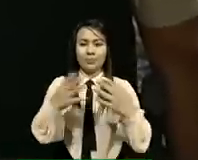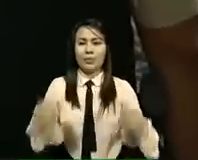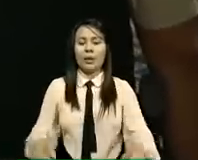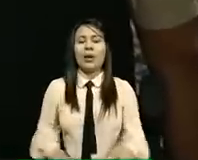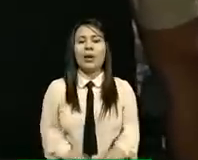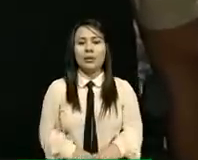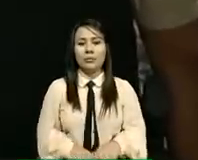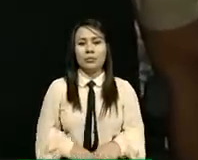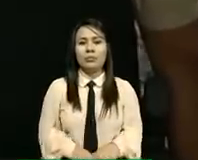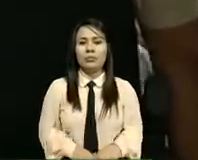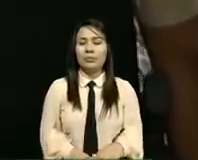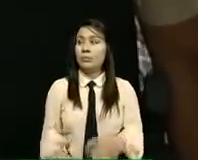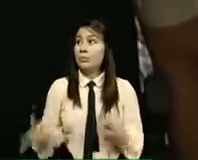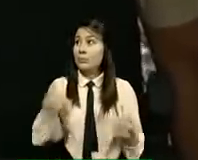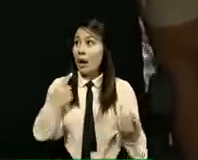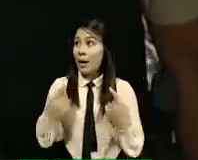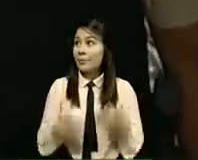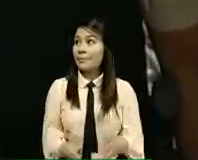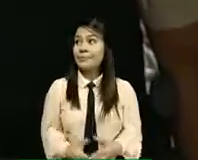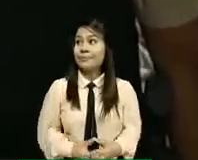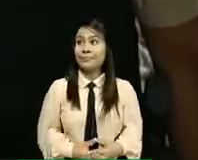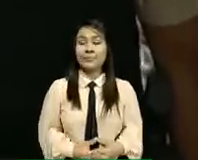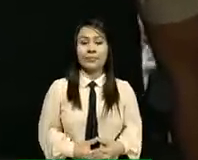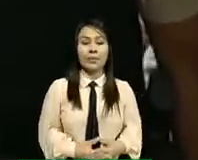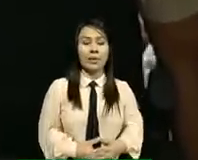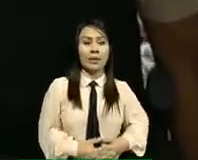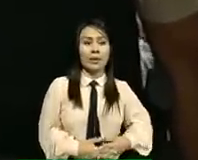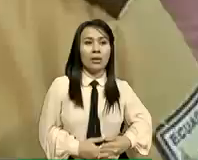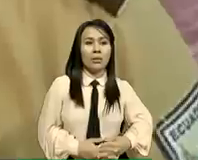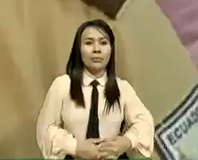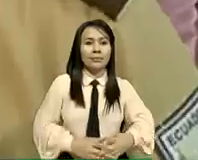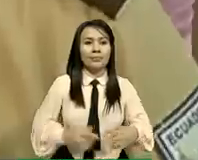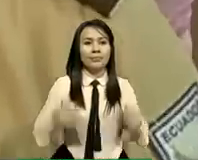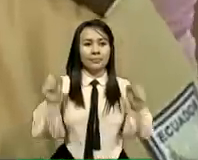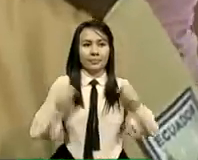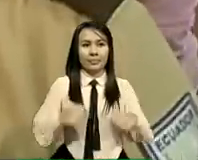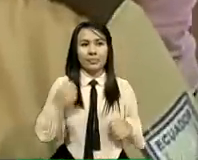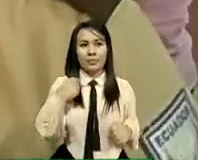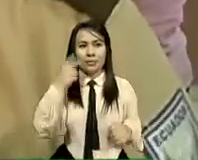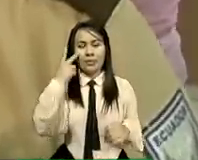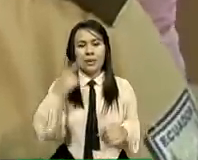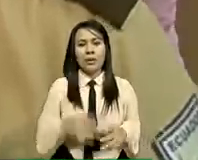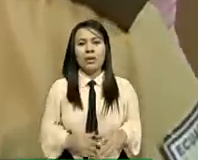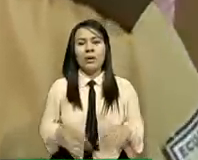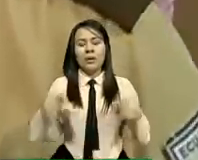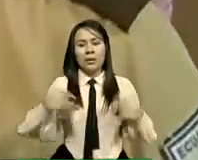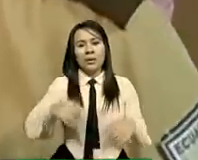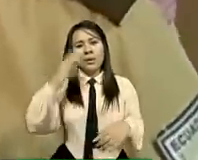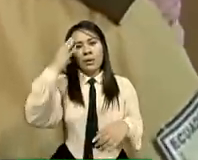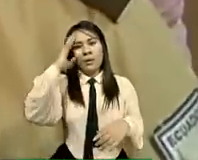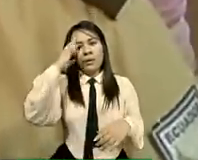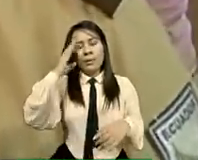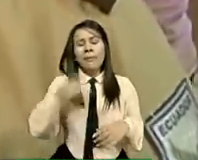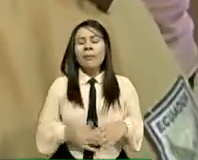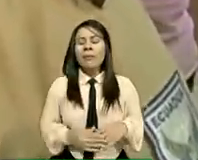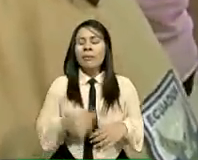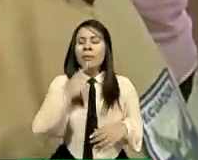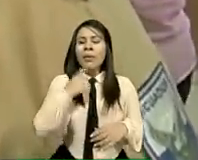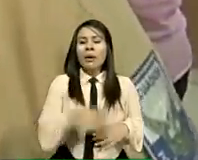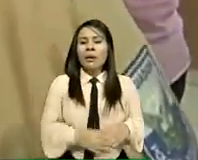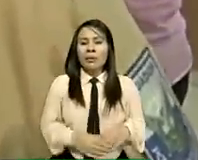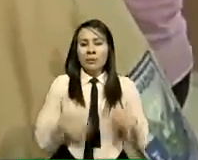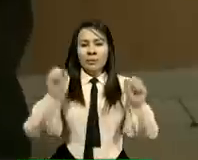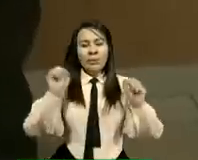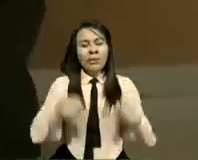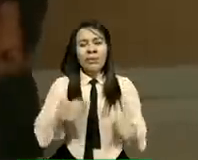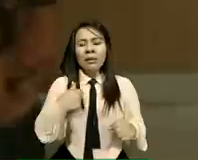adelante. En un momento recibimos la llamada de auxilio de un ciudadano que se encontraba en el lado del lado de Trinitaria de Sur.